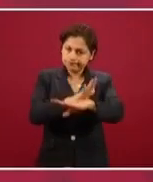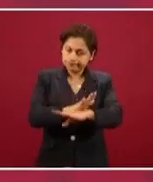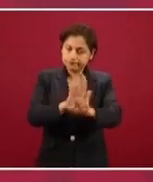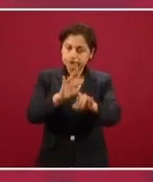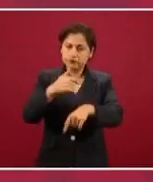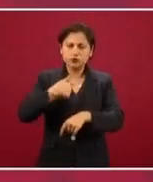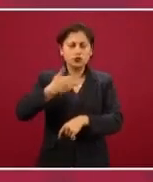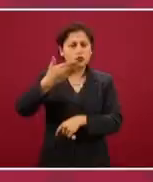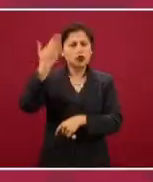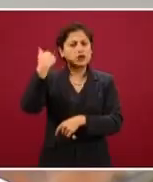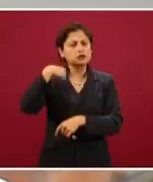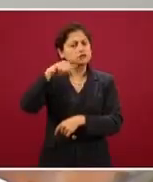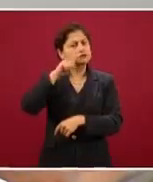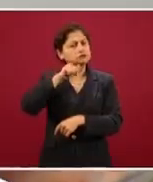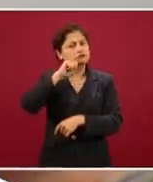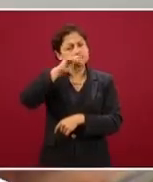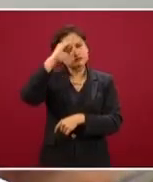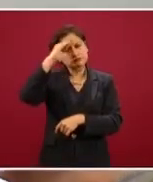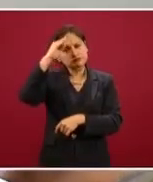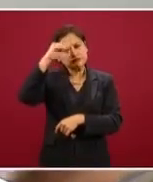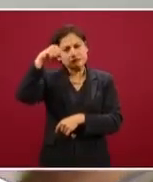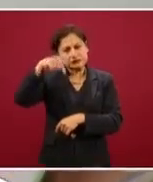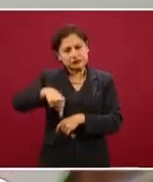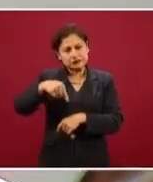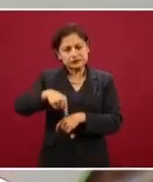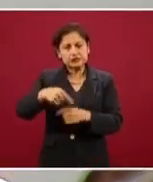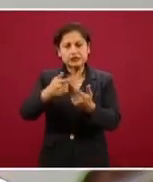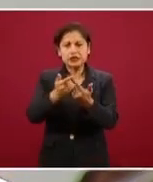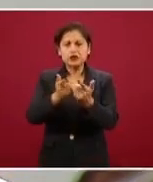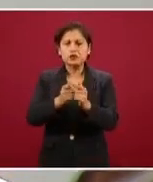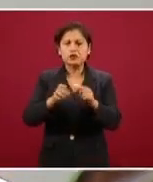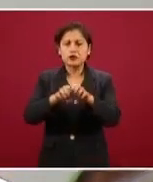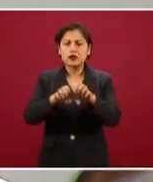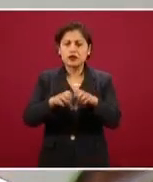México fue el gabinete